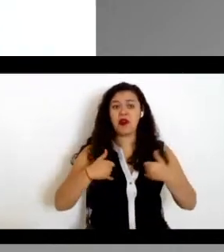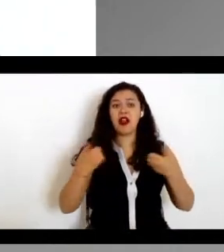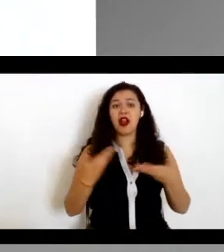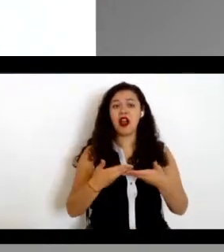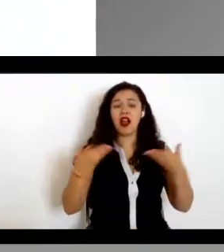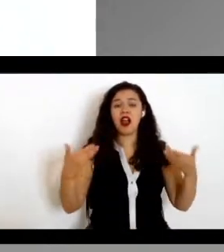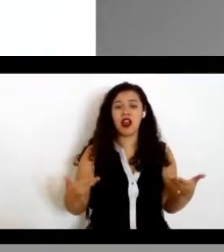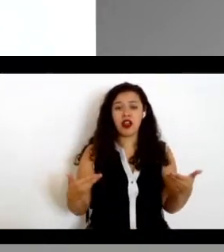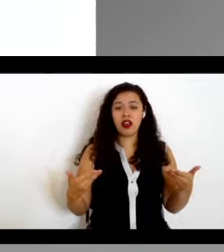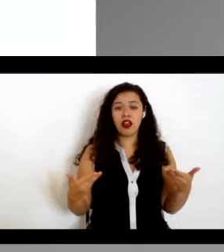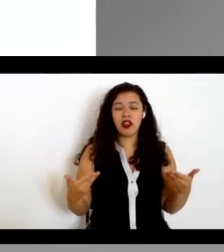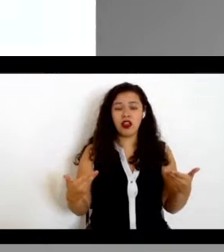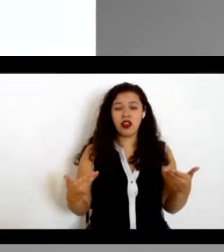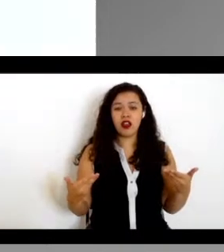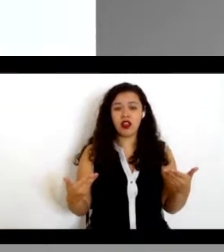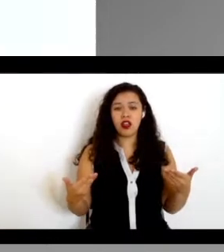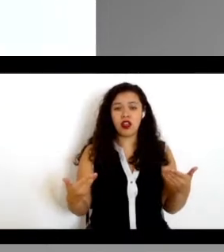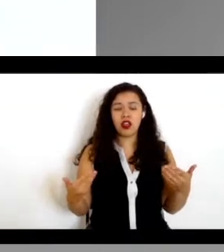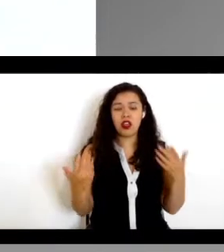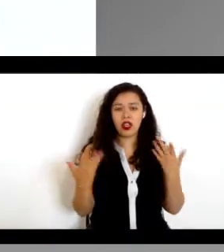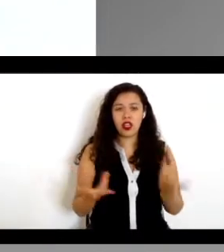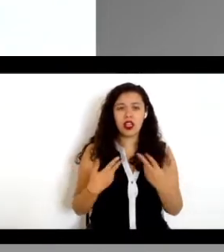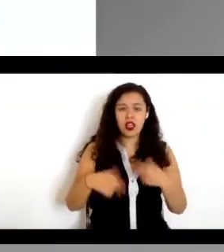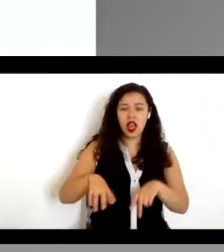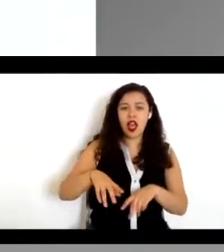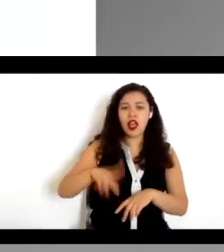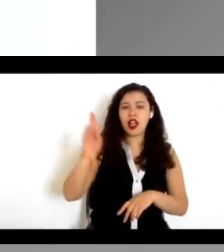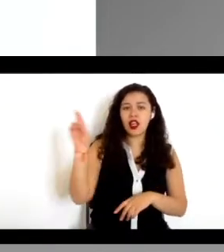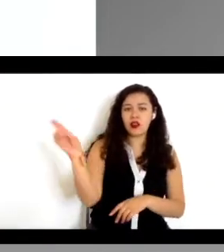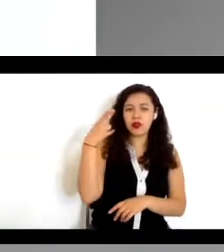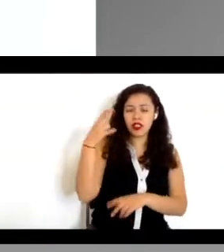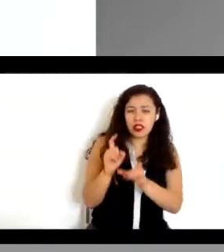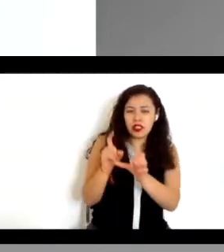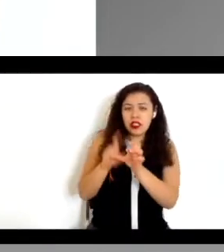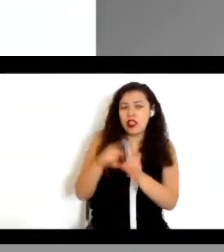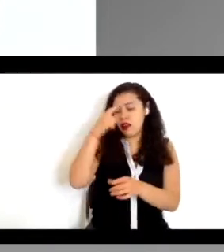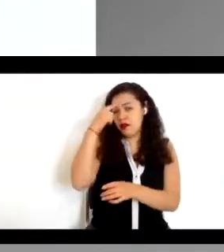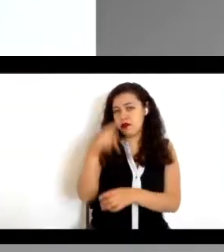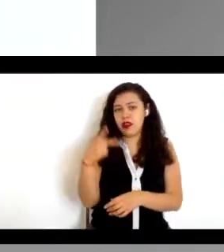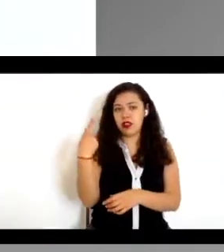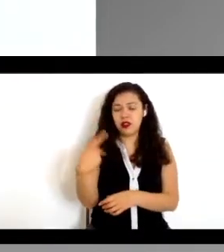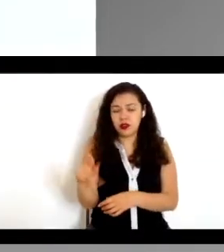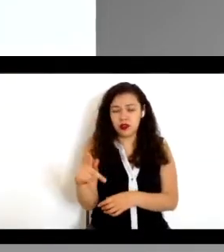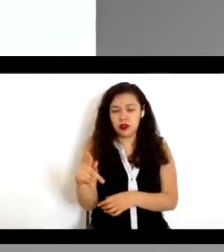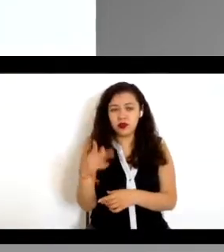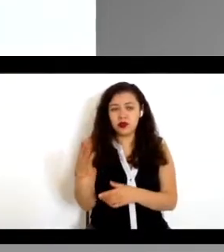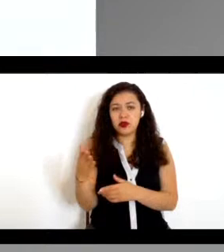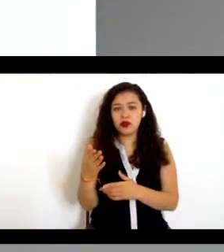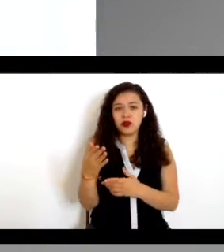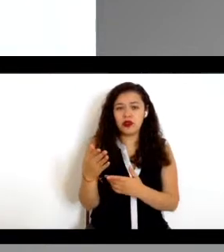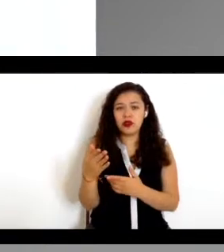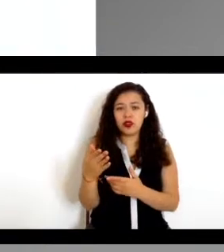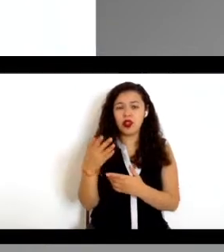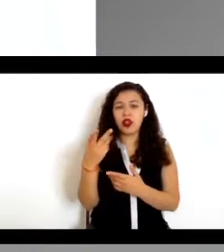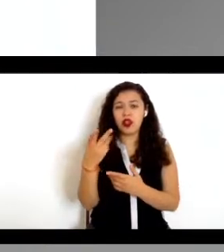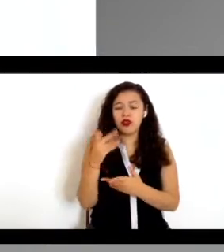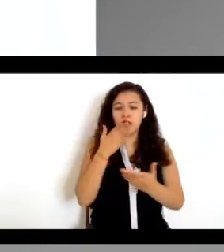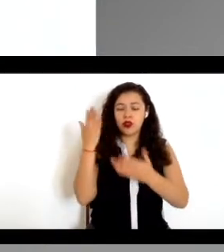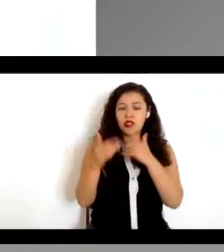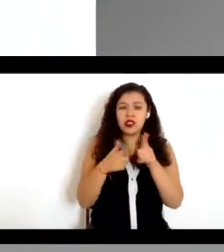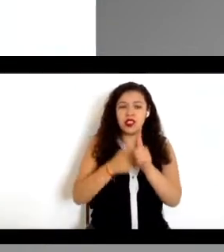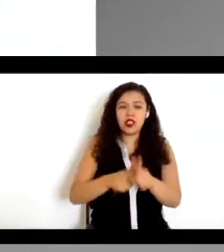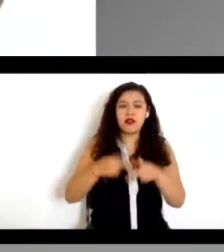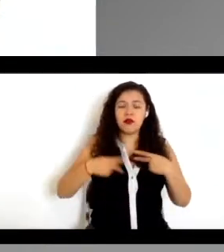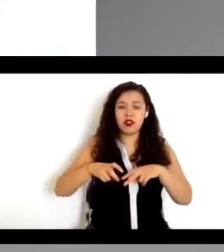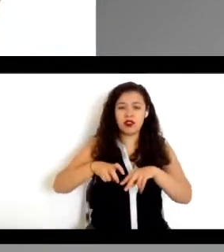subiendo de nalgas en universidades para poder continuar con sus estudios en las escaleras. ¿Y qué le está